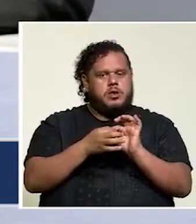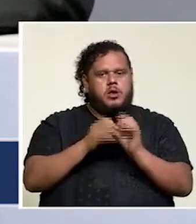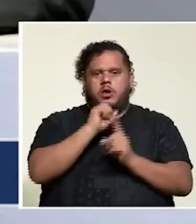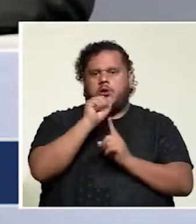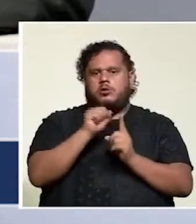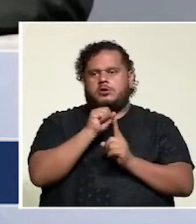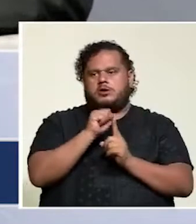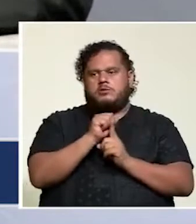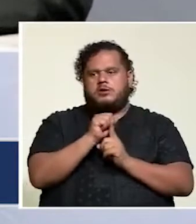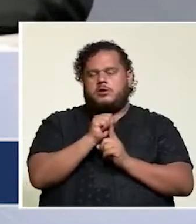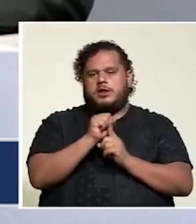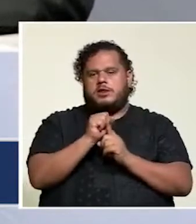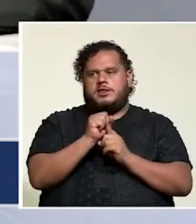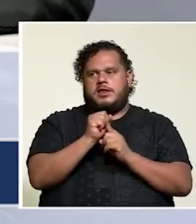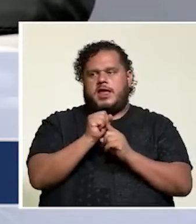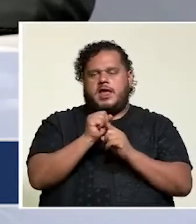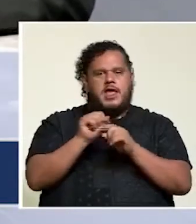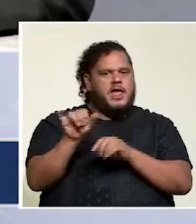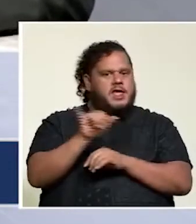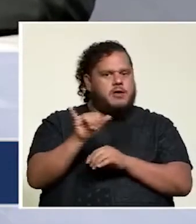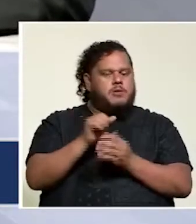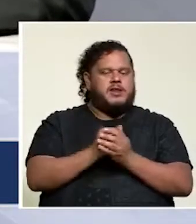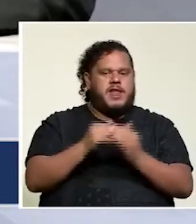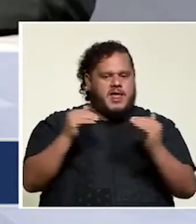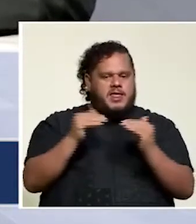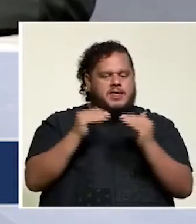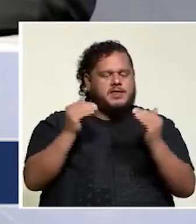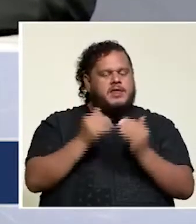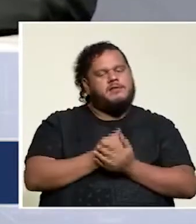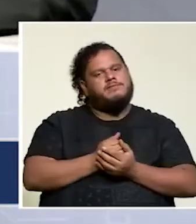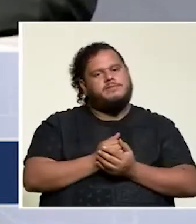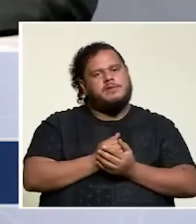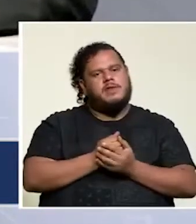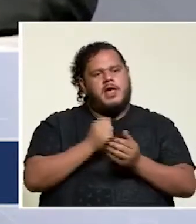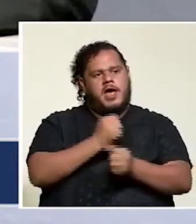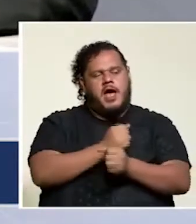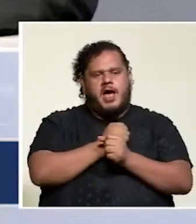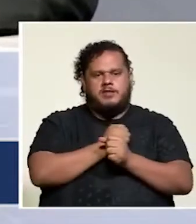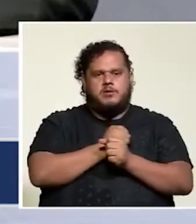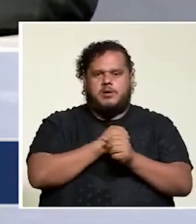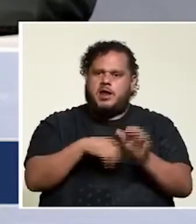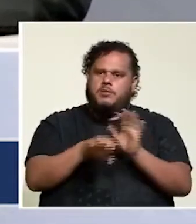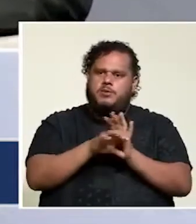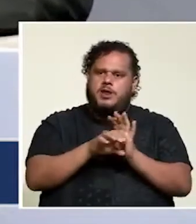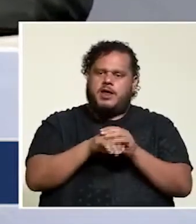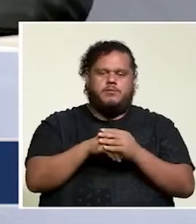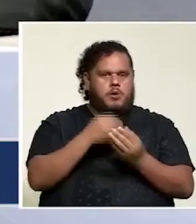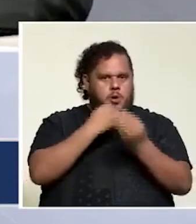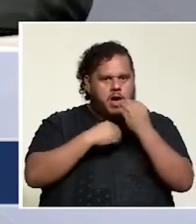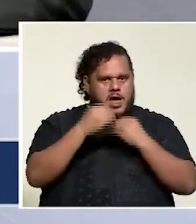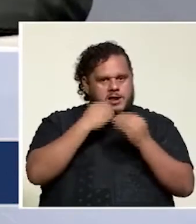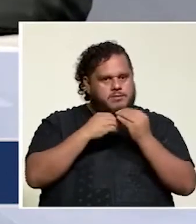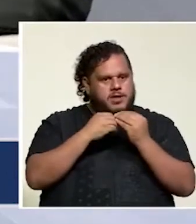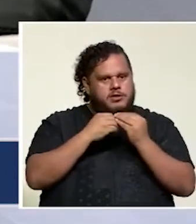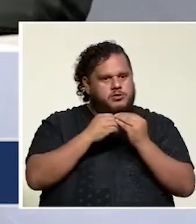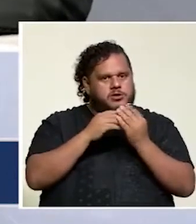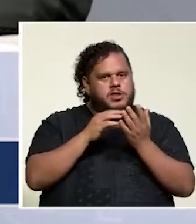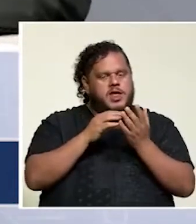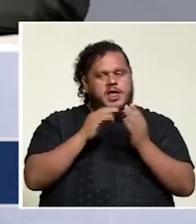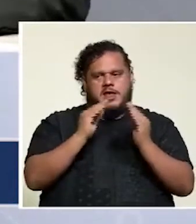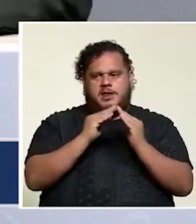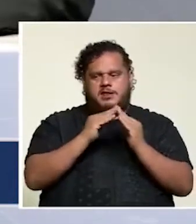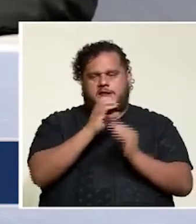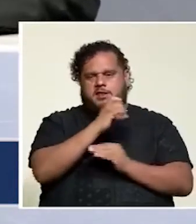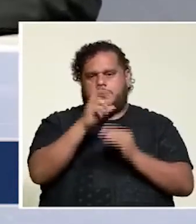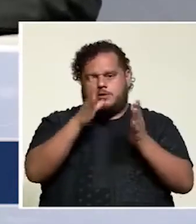de igualdad, ¿verdad? Equidad, asegurar, por ejemplo, alimentos en las casas de los